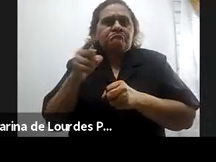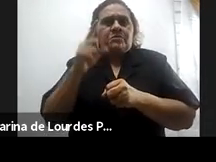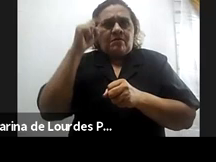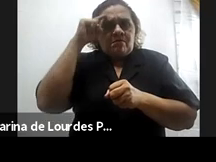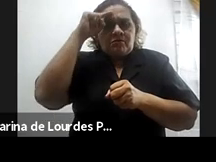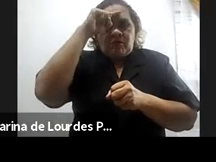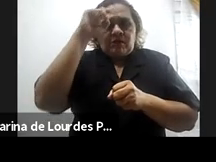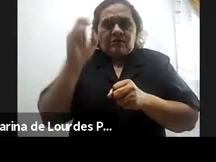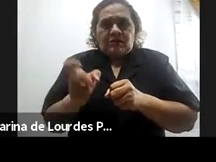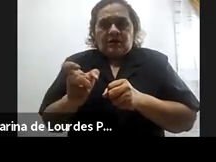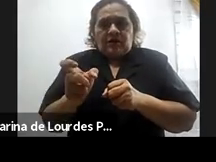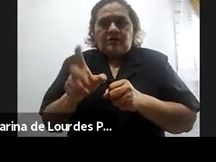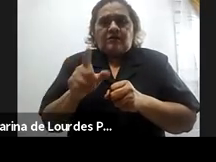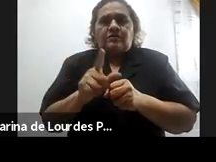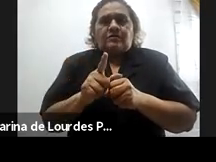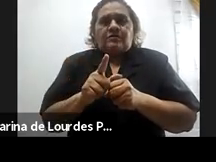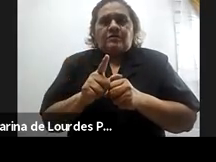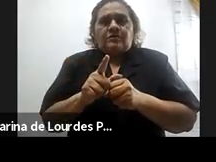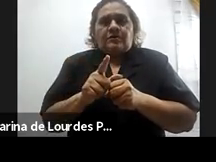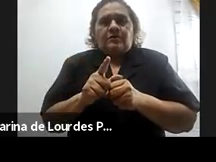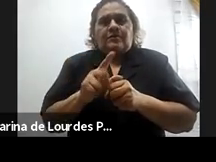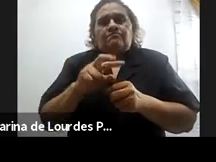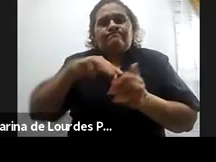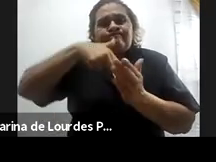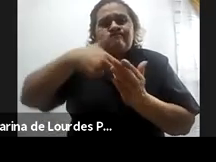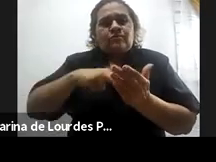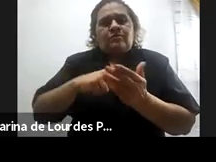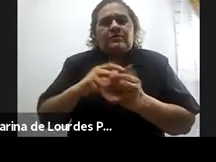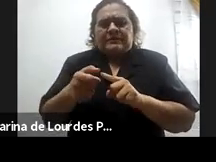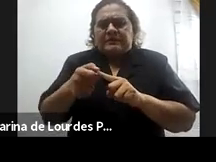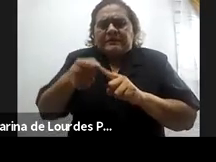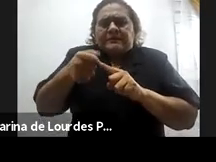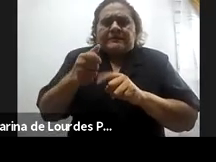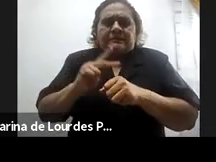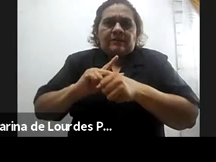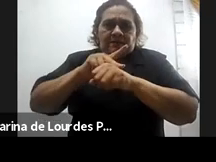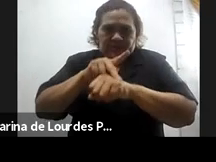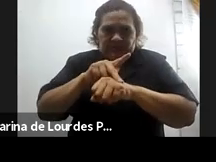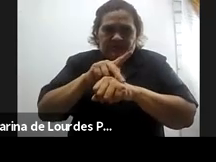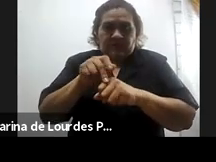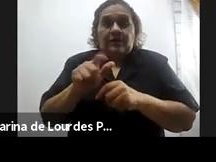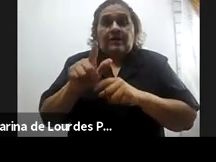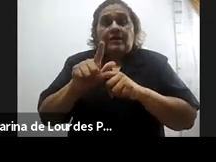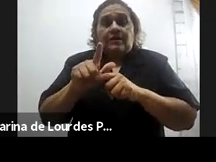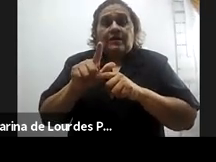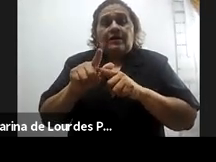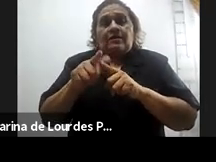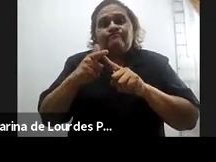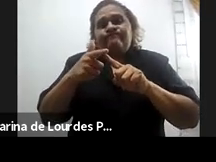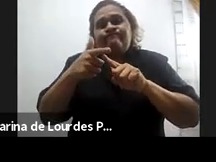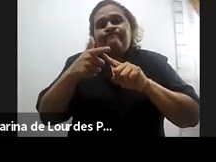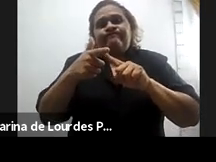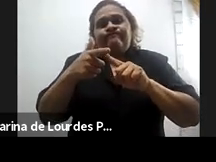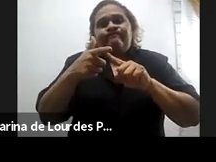ese instrumento pellizque o corte la piel, ¿no? Y la lima de cartón, ¿no? Después del